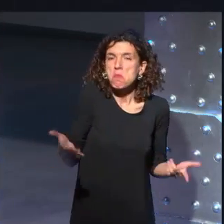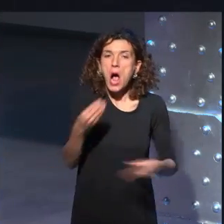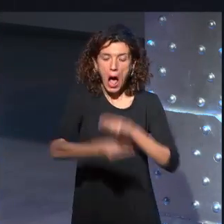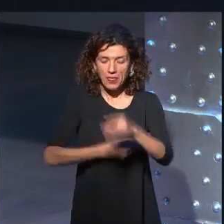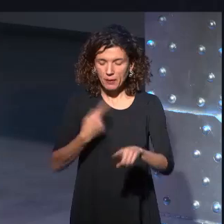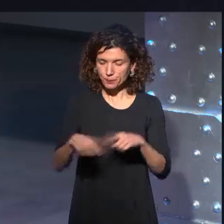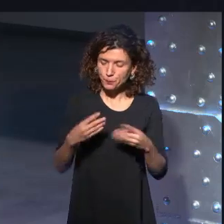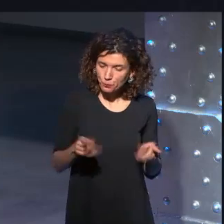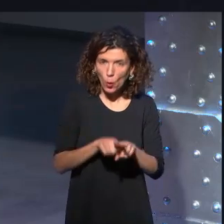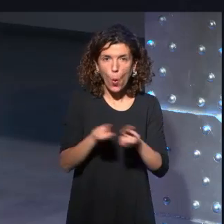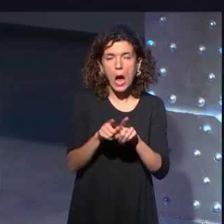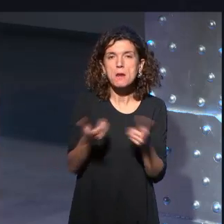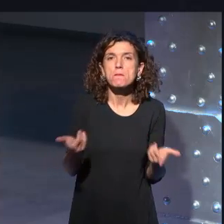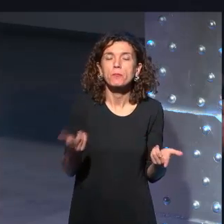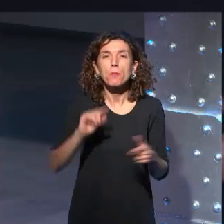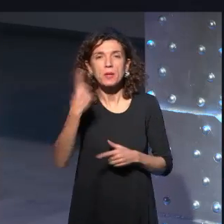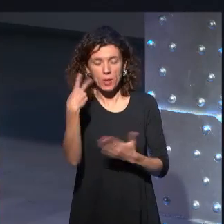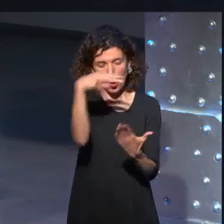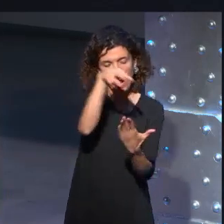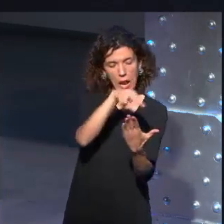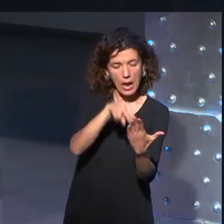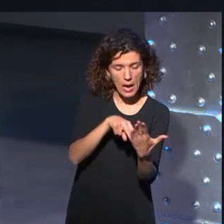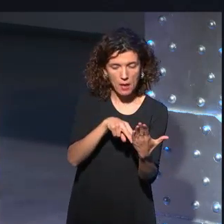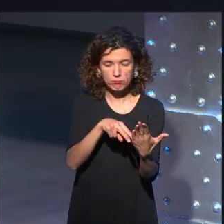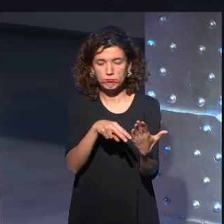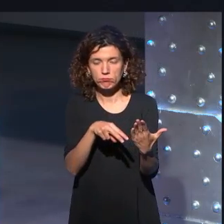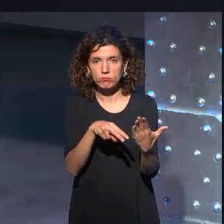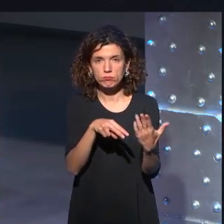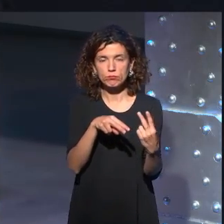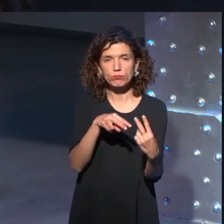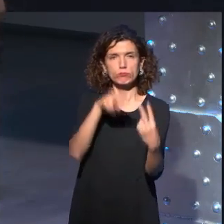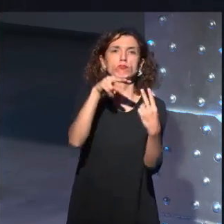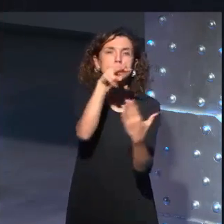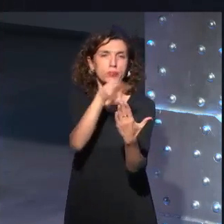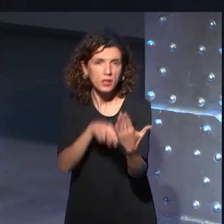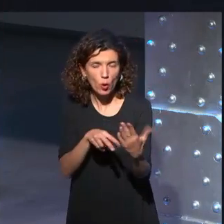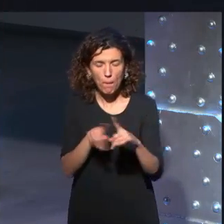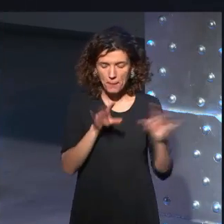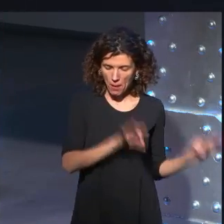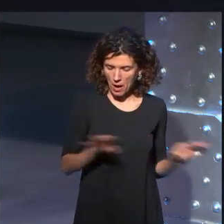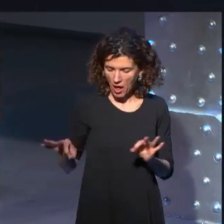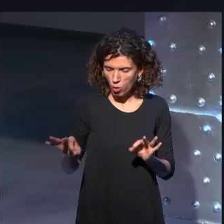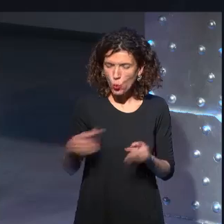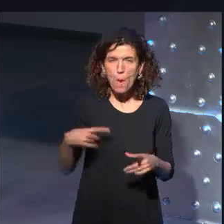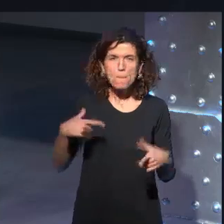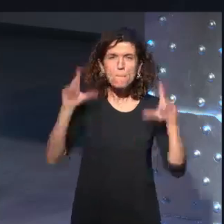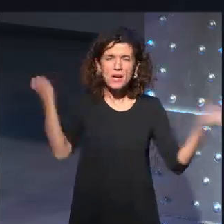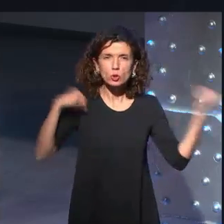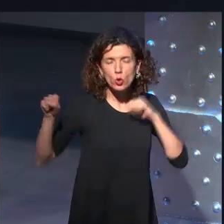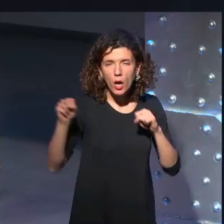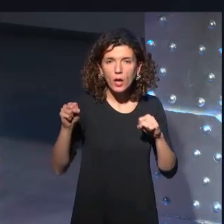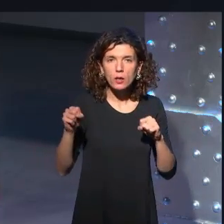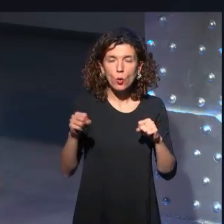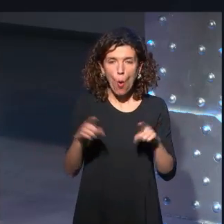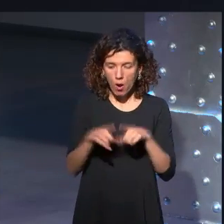hace unas cosas. Primero lee pedernidamente, es un tío que está preparado para todo, es un personaje del